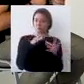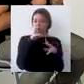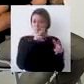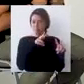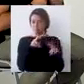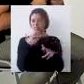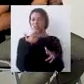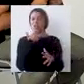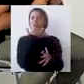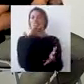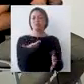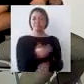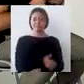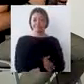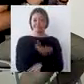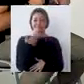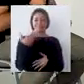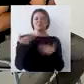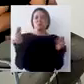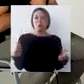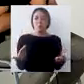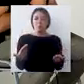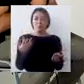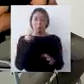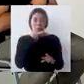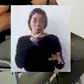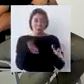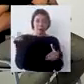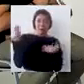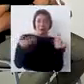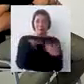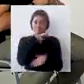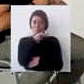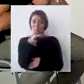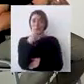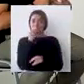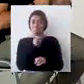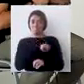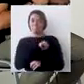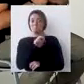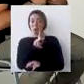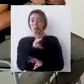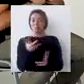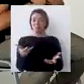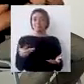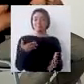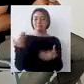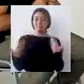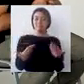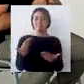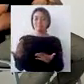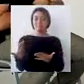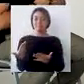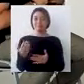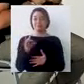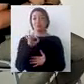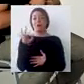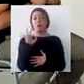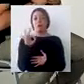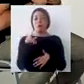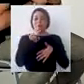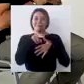¿ustedes qué están haciendo aquí? ¿Cómo es que están jugando? Y se divierten solo mirando. Y están los que quieren solamente leer,